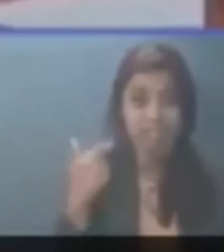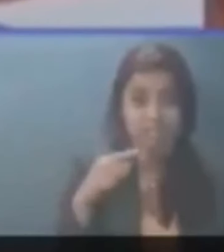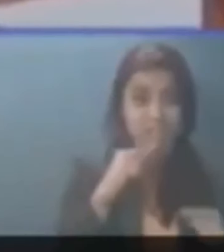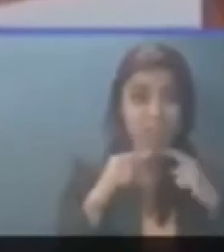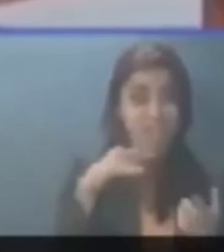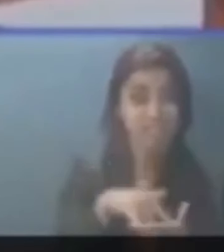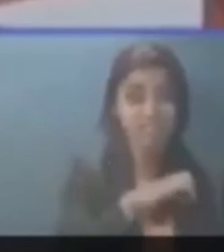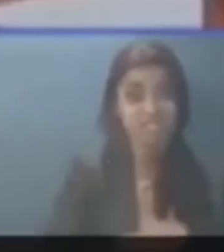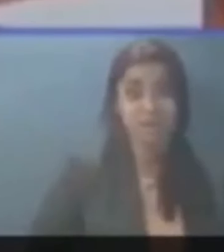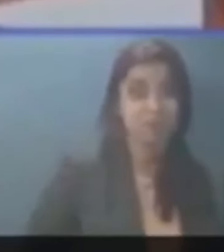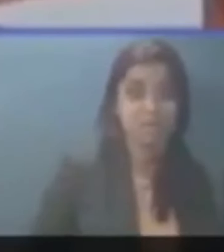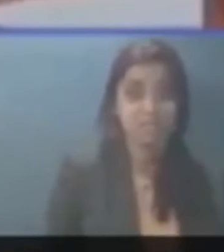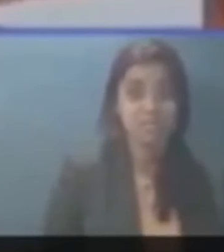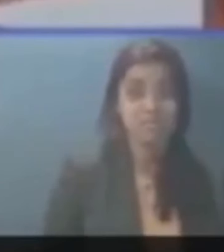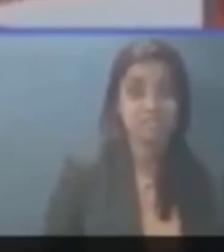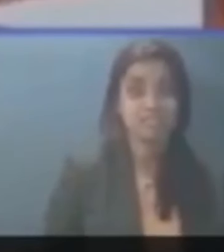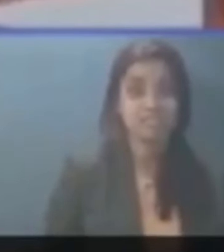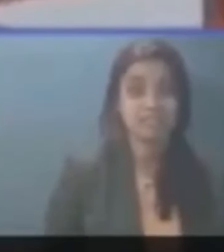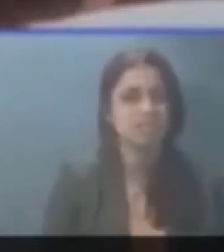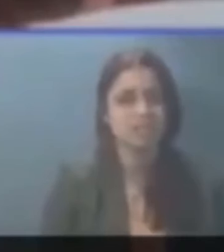salvadoreña.